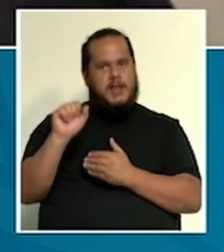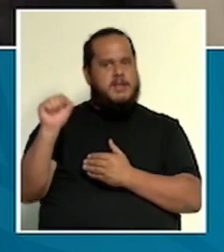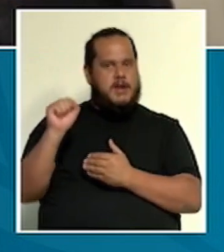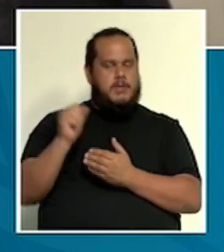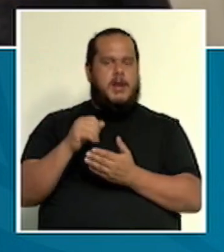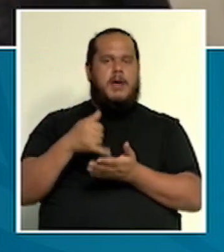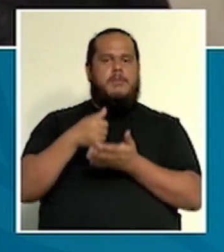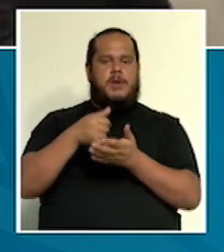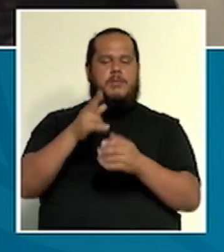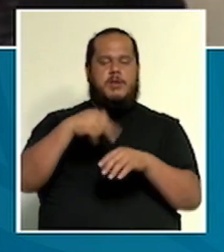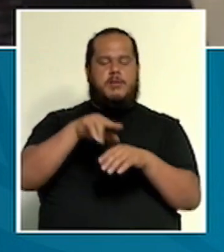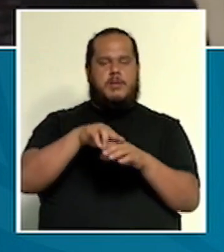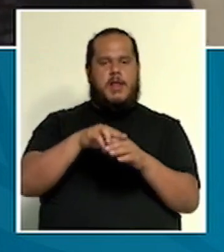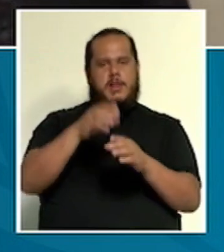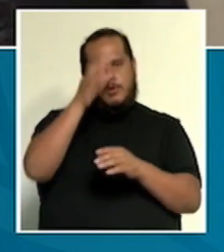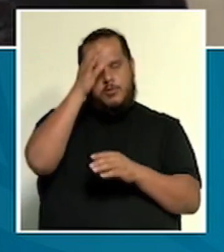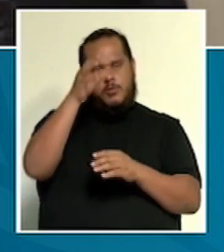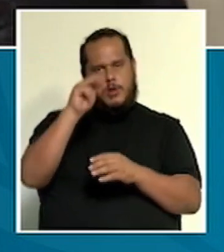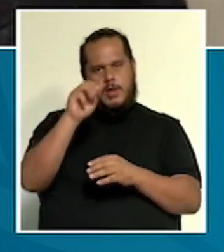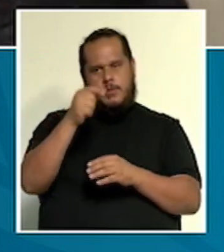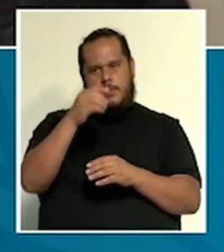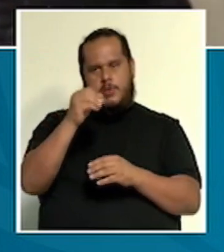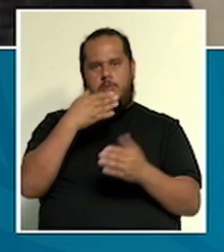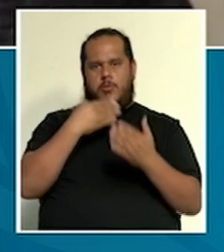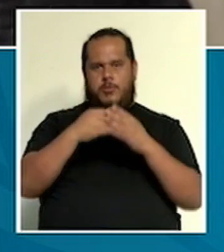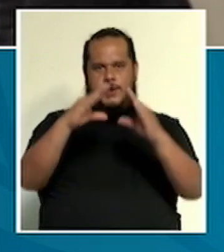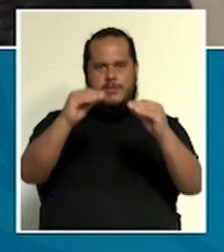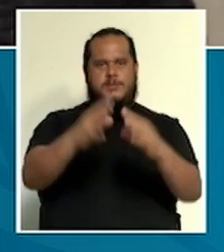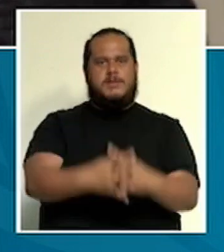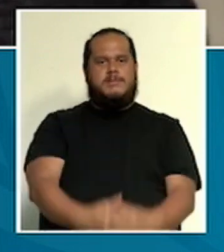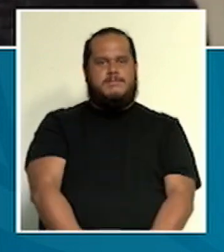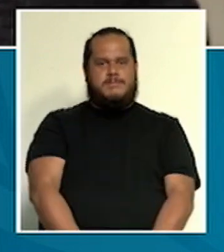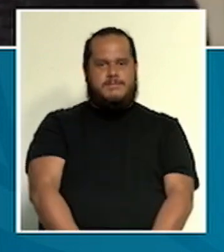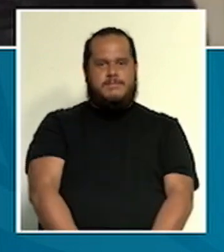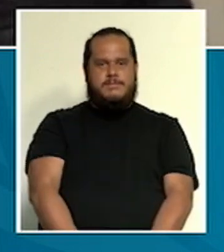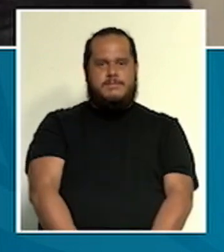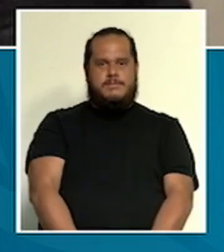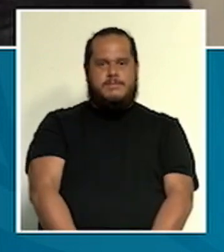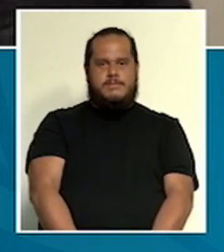Premio Nacional de Cultura Magón. Buenas noches.